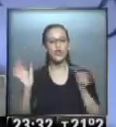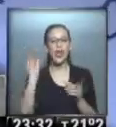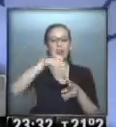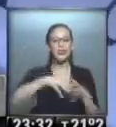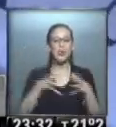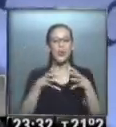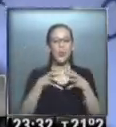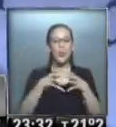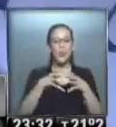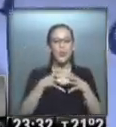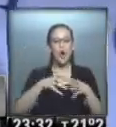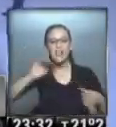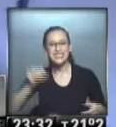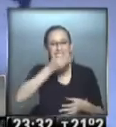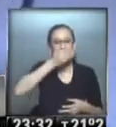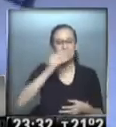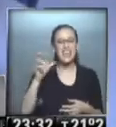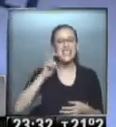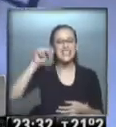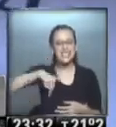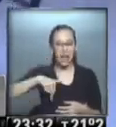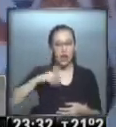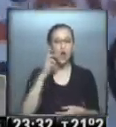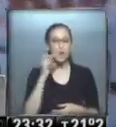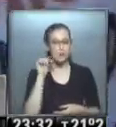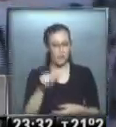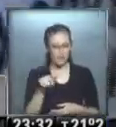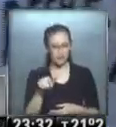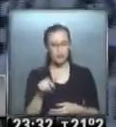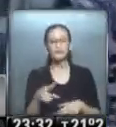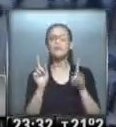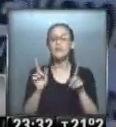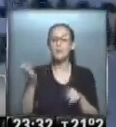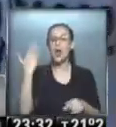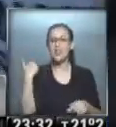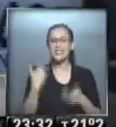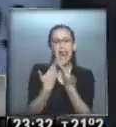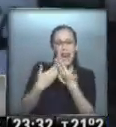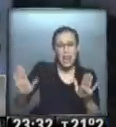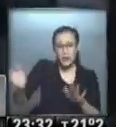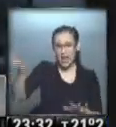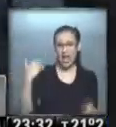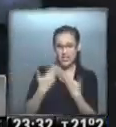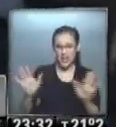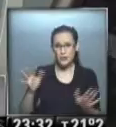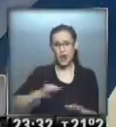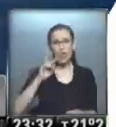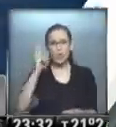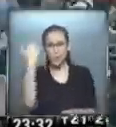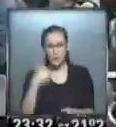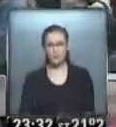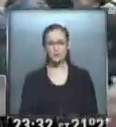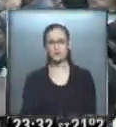banda acusada de secuestrar a Christian Scherer, los cuales habían sido absueltos en el juicio oral de 2009.